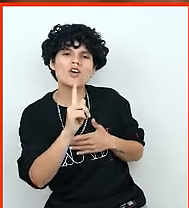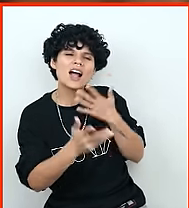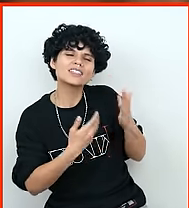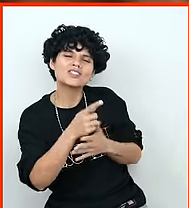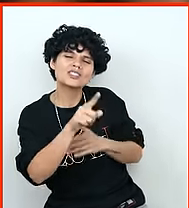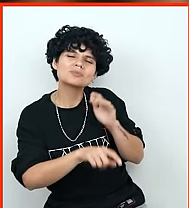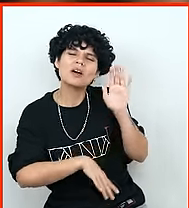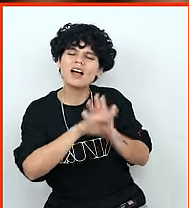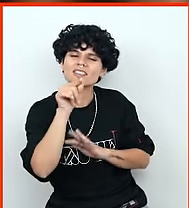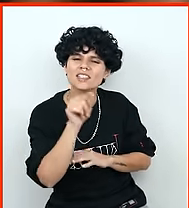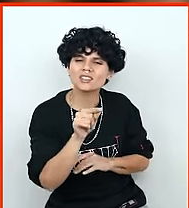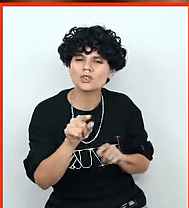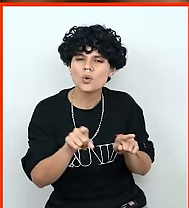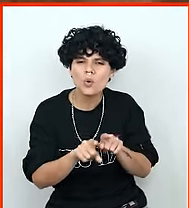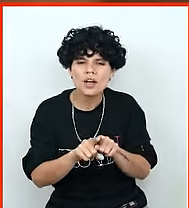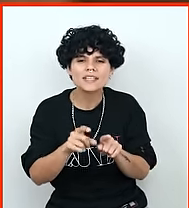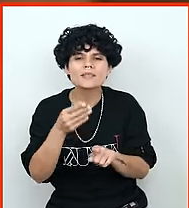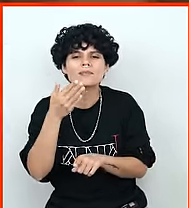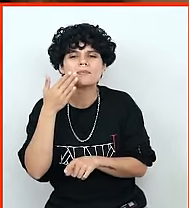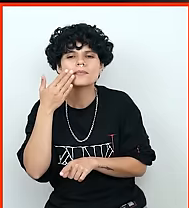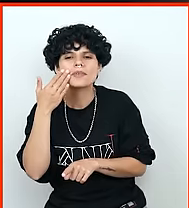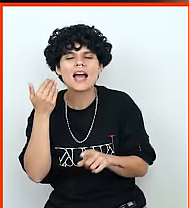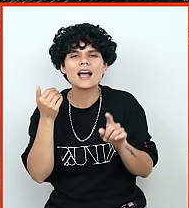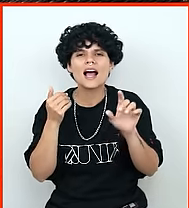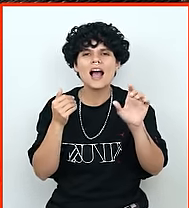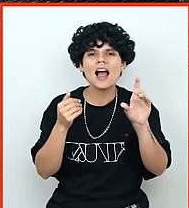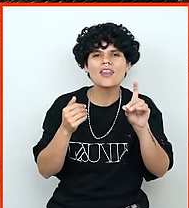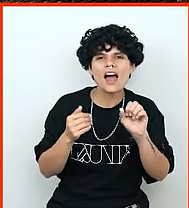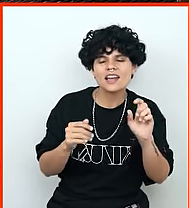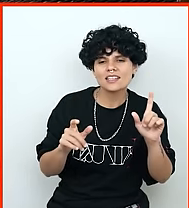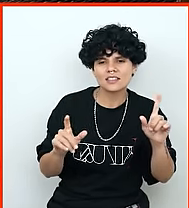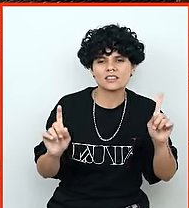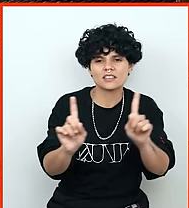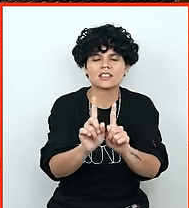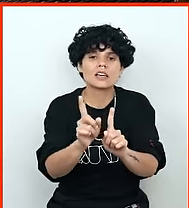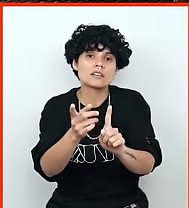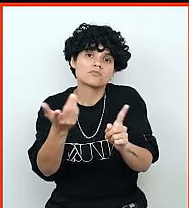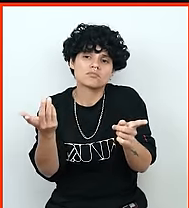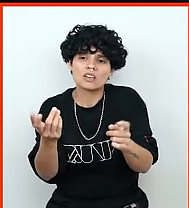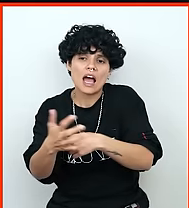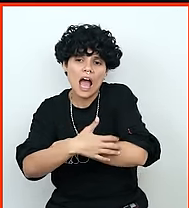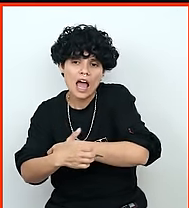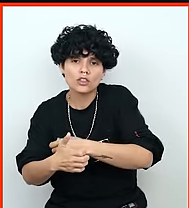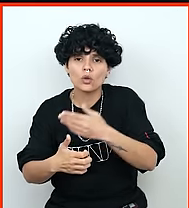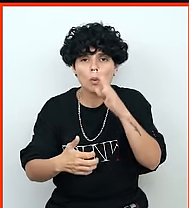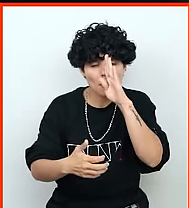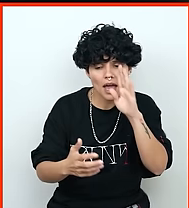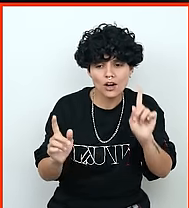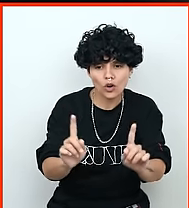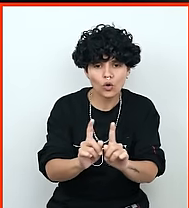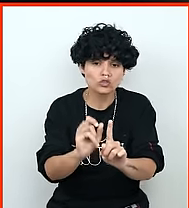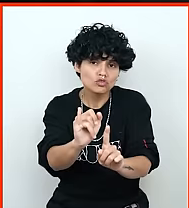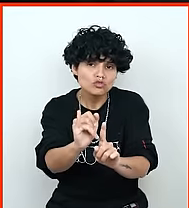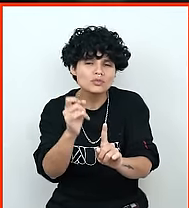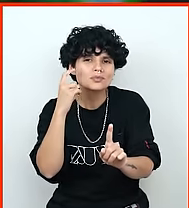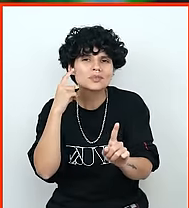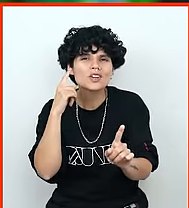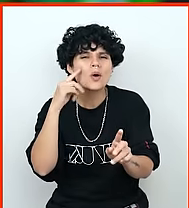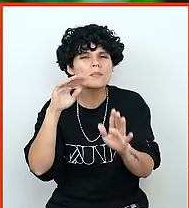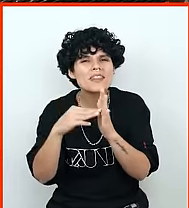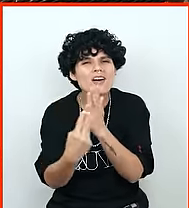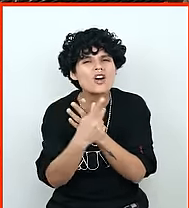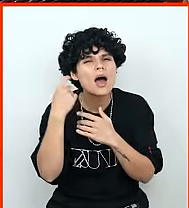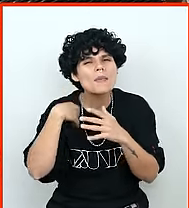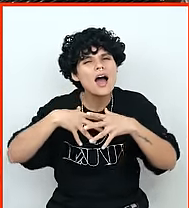que ser como más grande que eso, pues lo que pasaba un poco con Blanqui y Dalipo. Que aunque sea como la metáfora de un perro y un gato, también es más grande que eso.